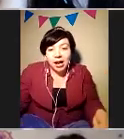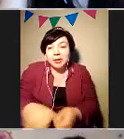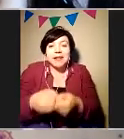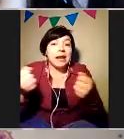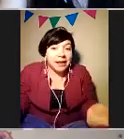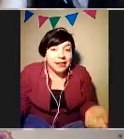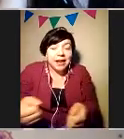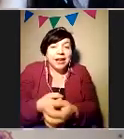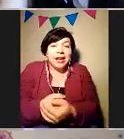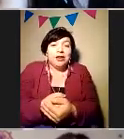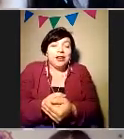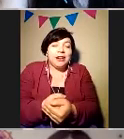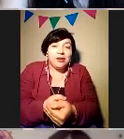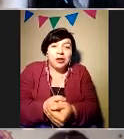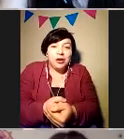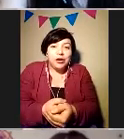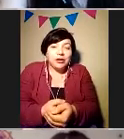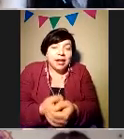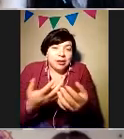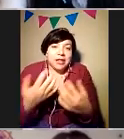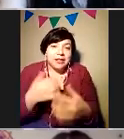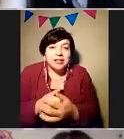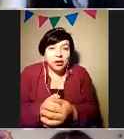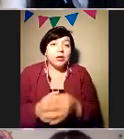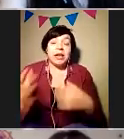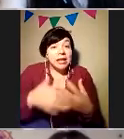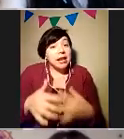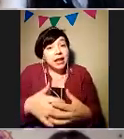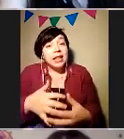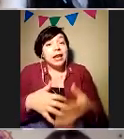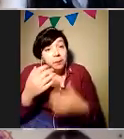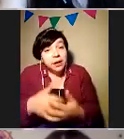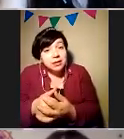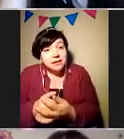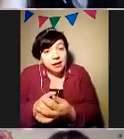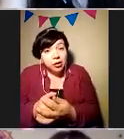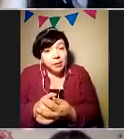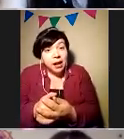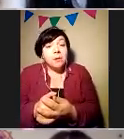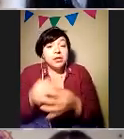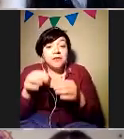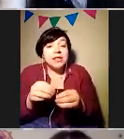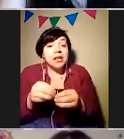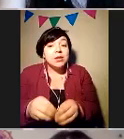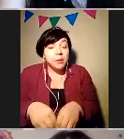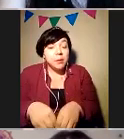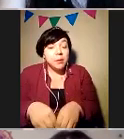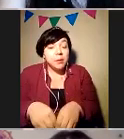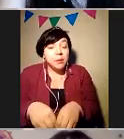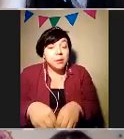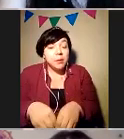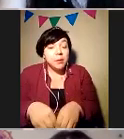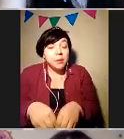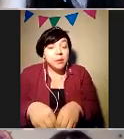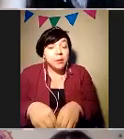vivo, abrir claro. En vivo lo que en el fondo nos está diciendo es naturalizar la idea de la compra excesiva de ropa. Muchas veces